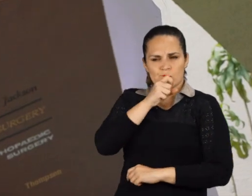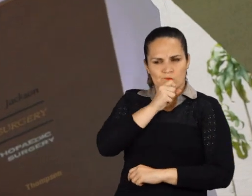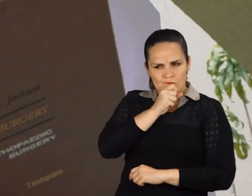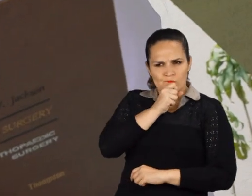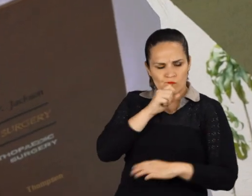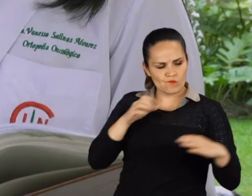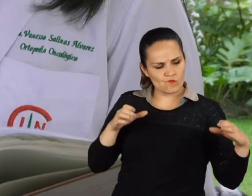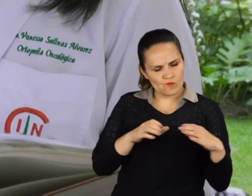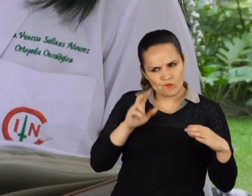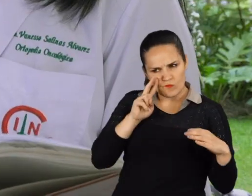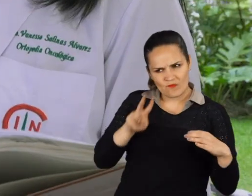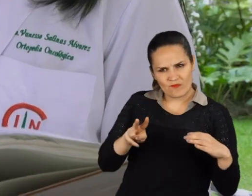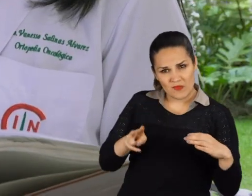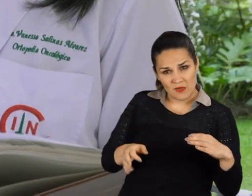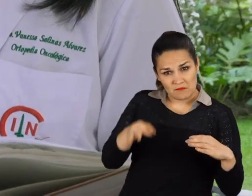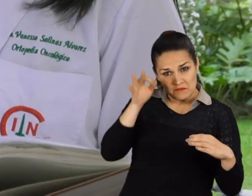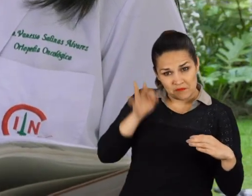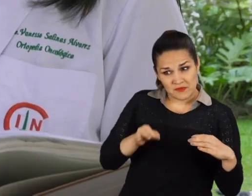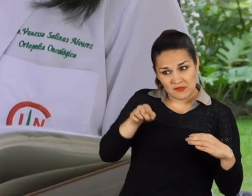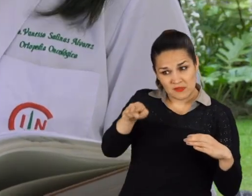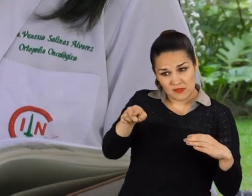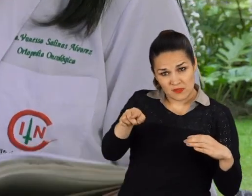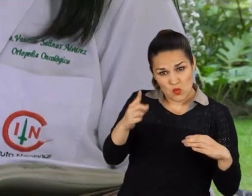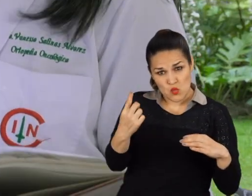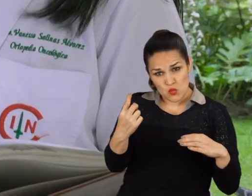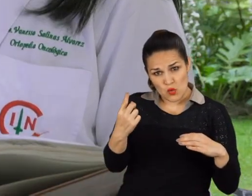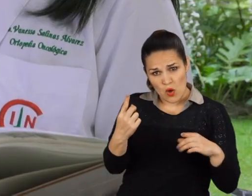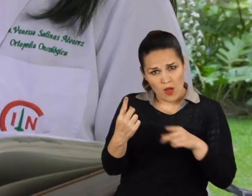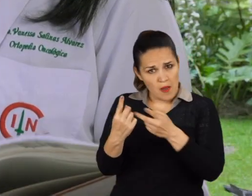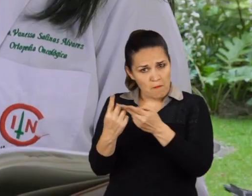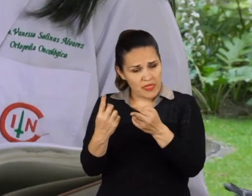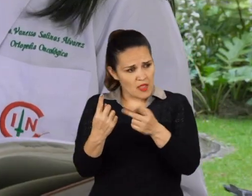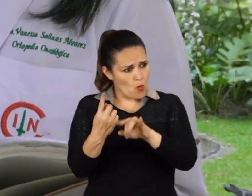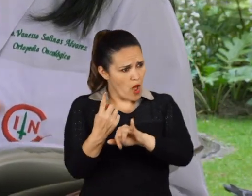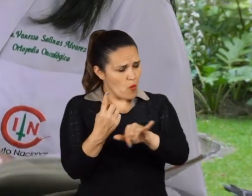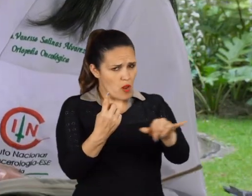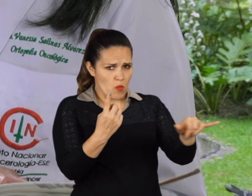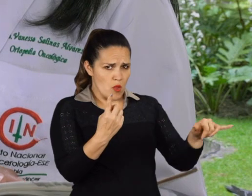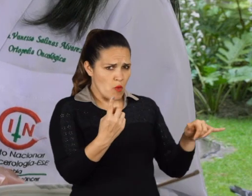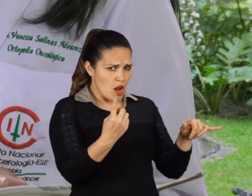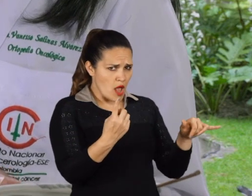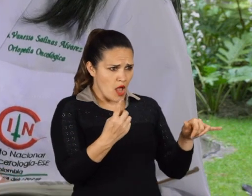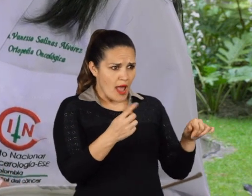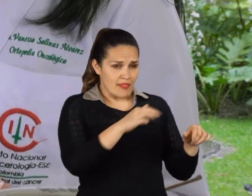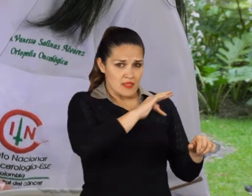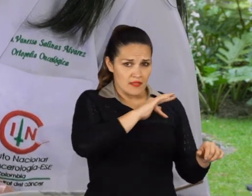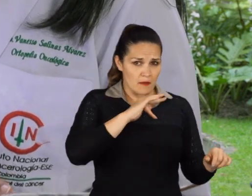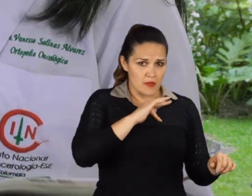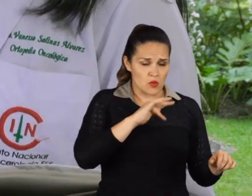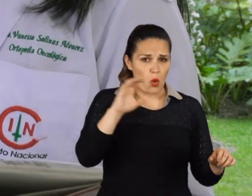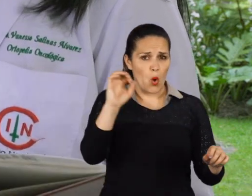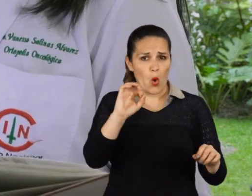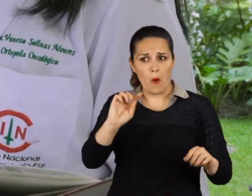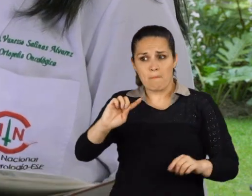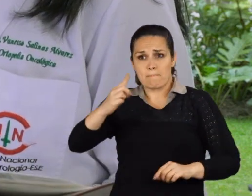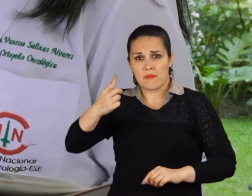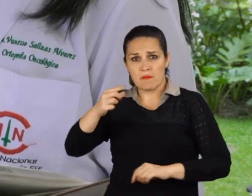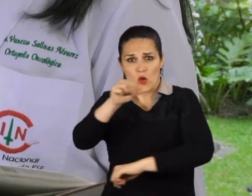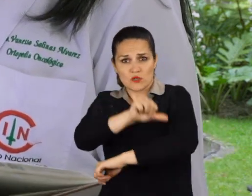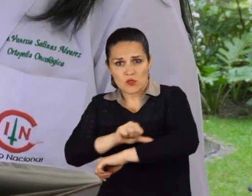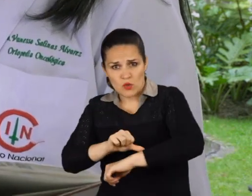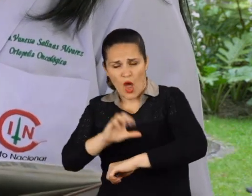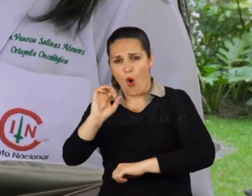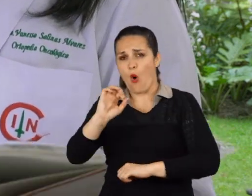patológica, determinar claramente si esos pacientes todos requieren que ese primero sea, reciban su tratamiento oncológico y después el